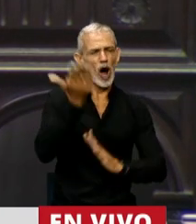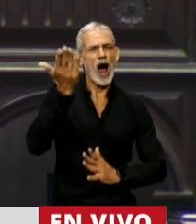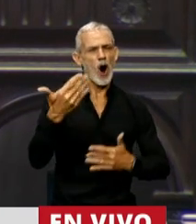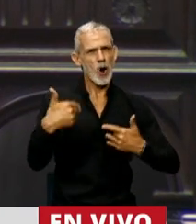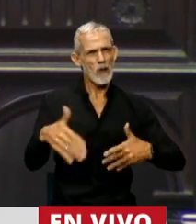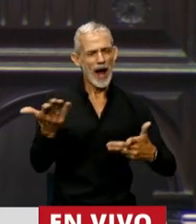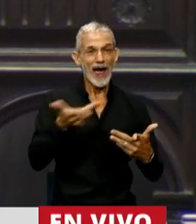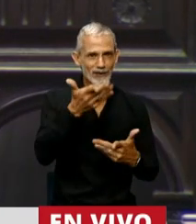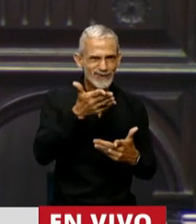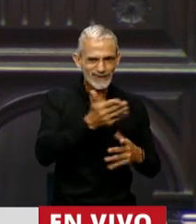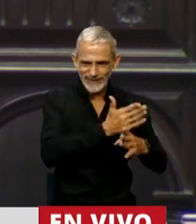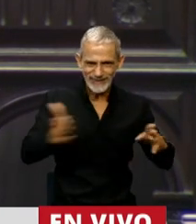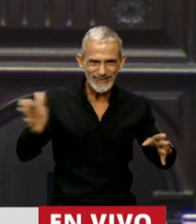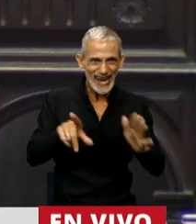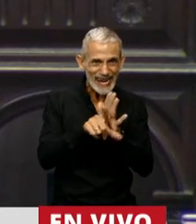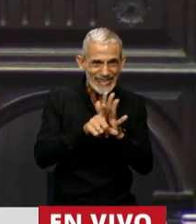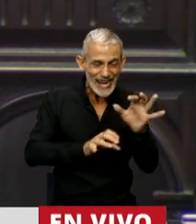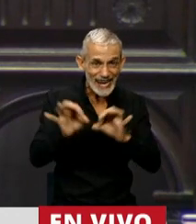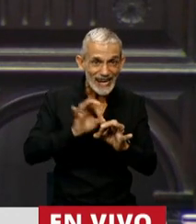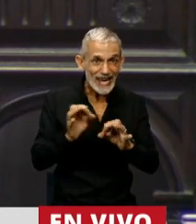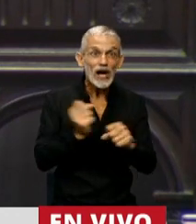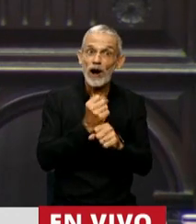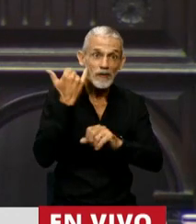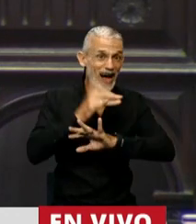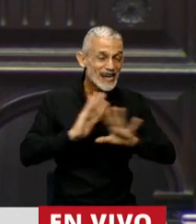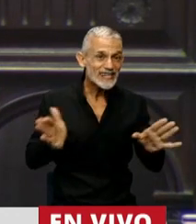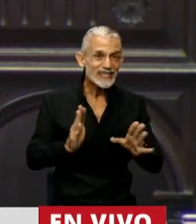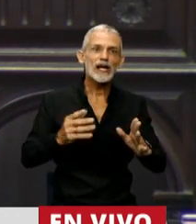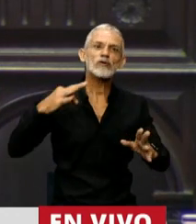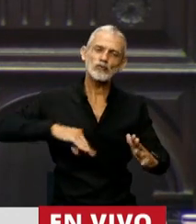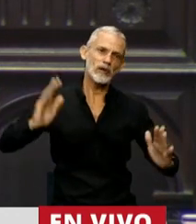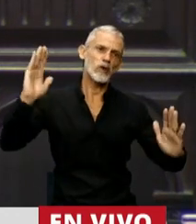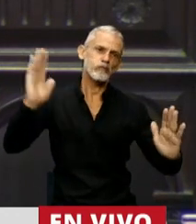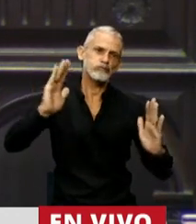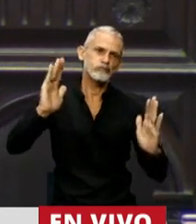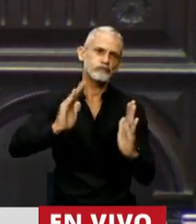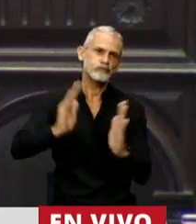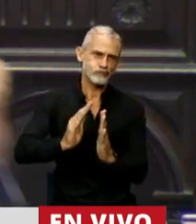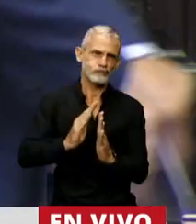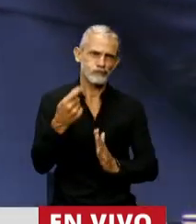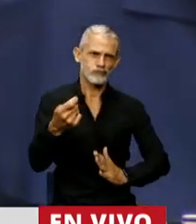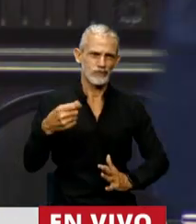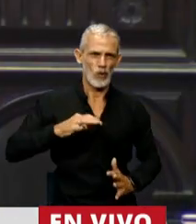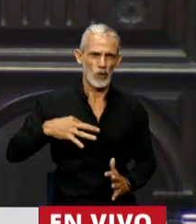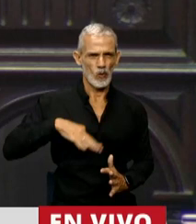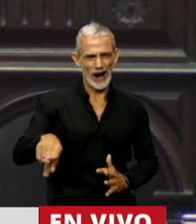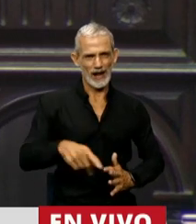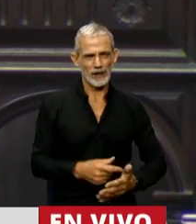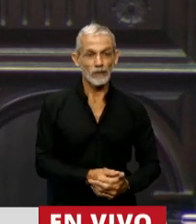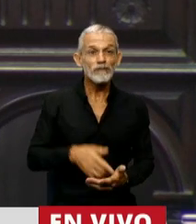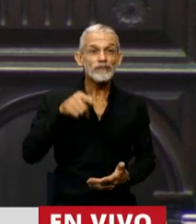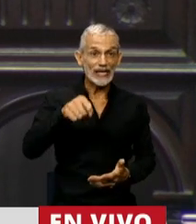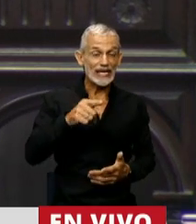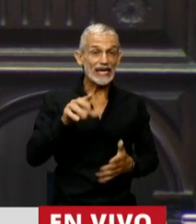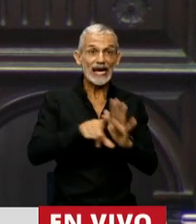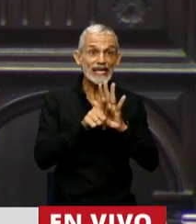se ha dedicado y con esta ley pretende convalidar es reducir el haber jubilatorio. Esta ley